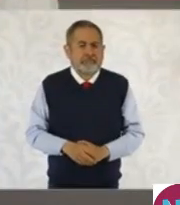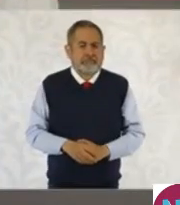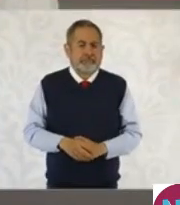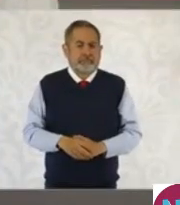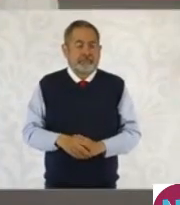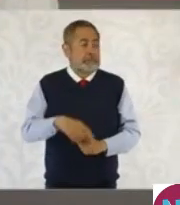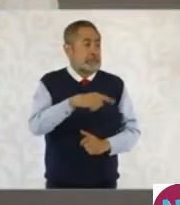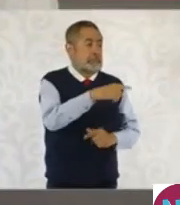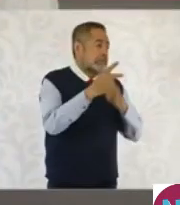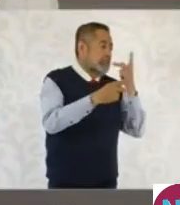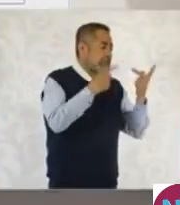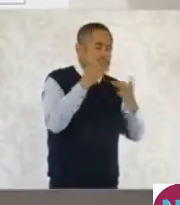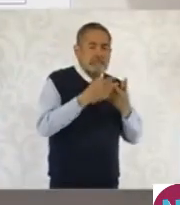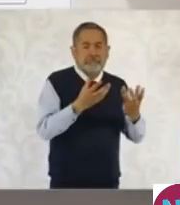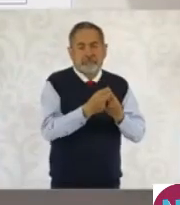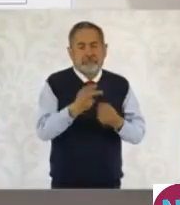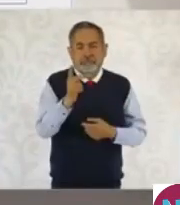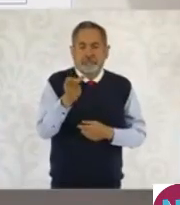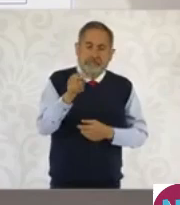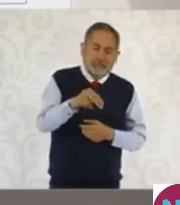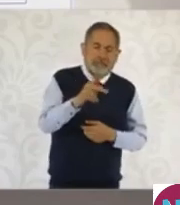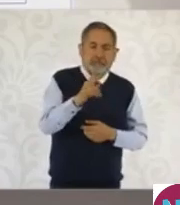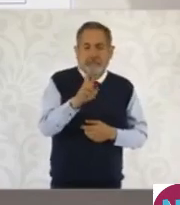Tanto que han dicho, ¿no? PAN, PRI, PRD.